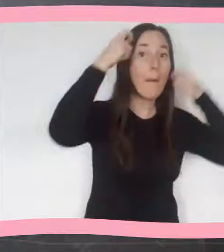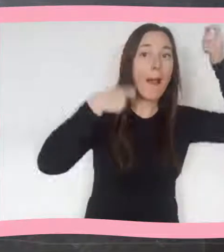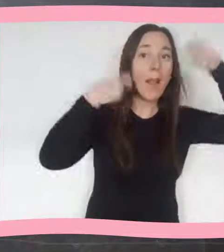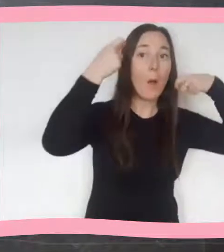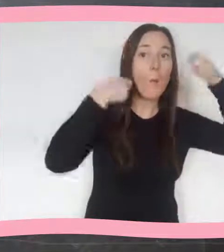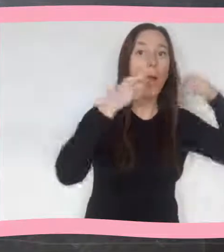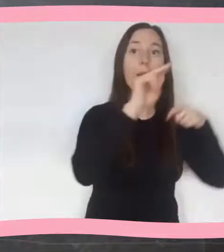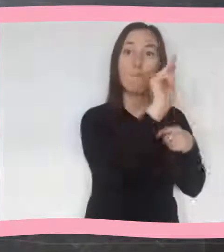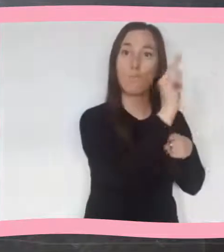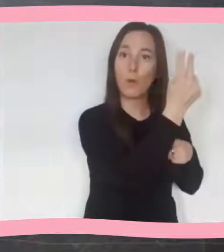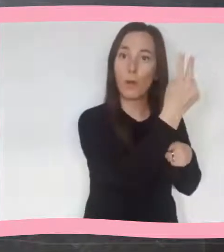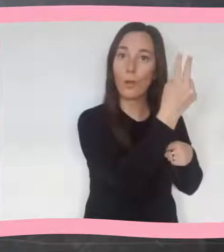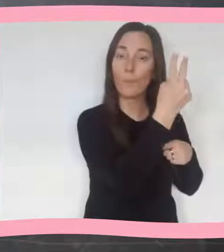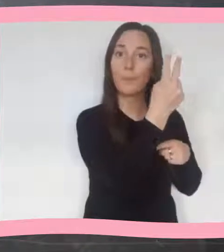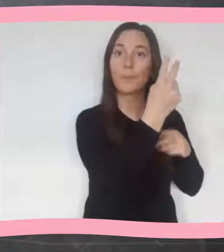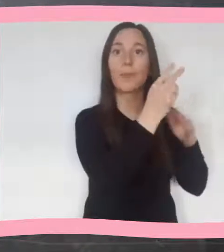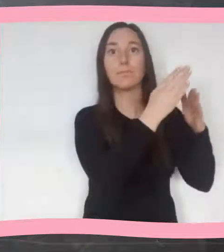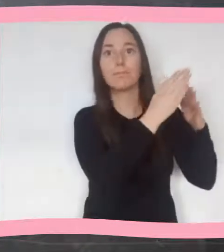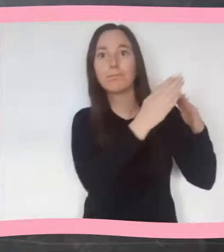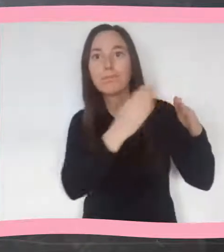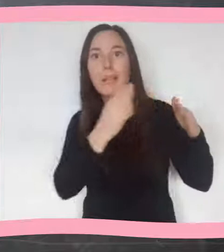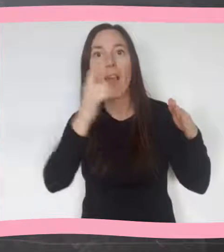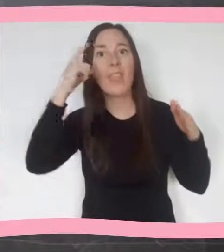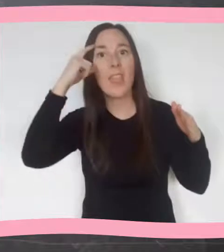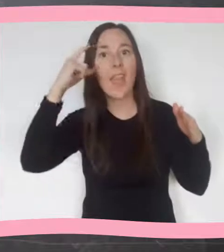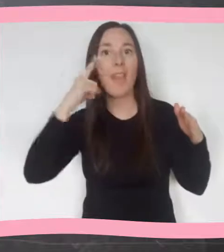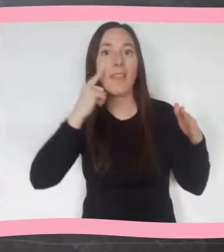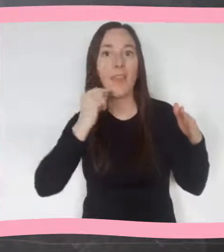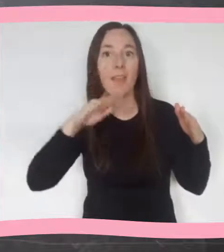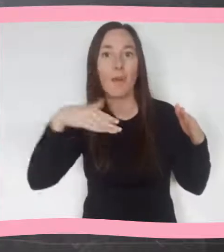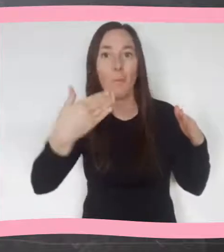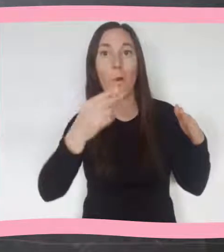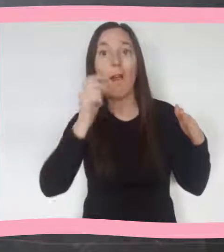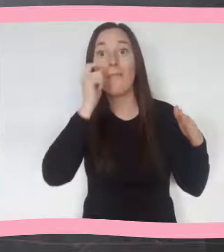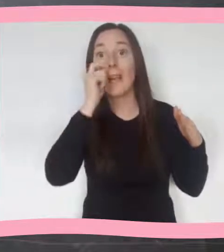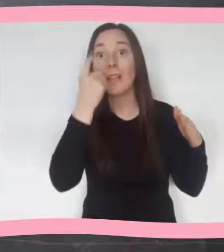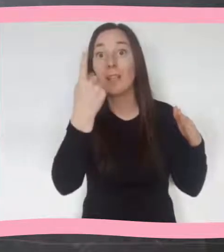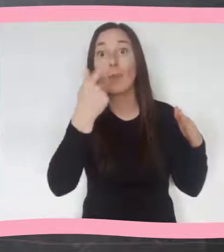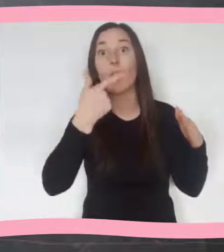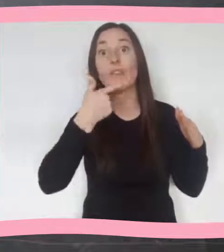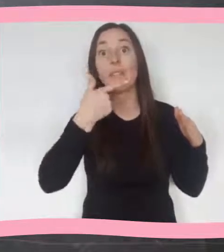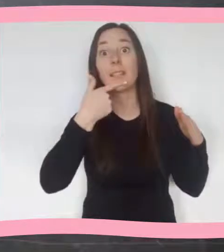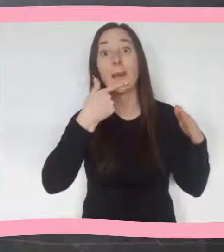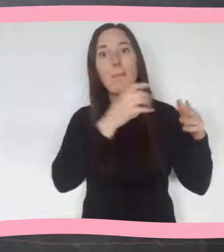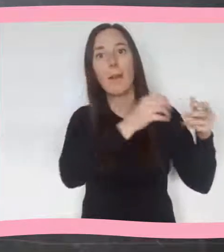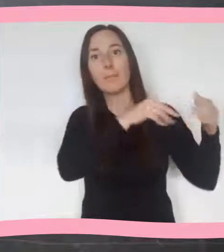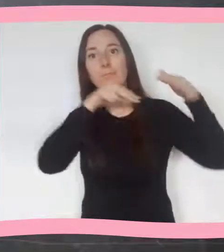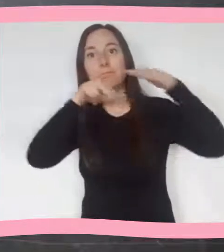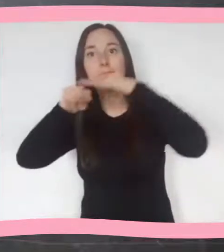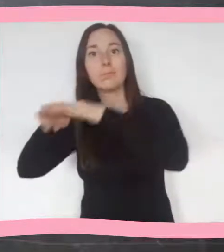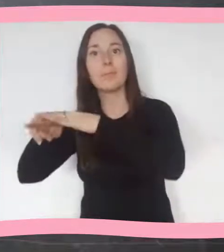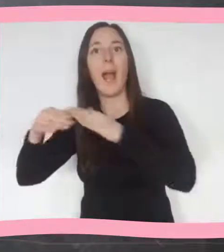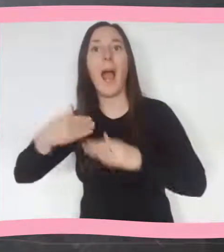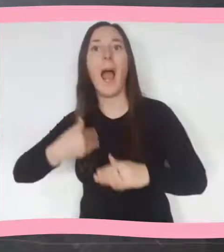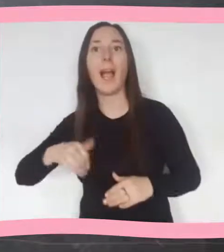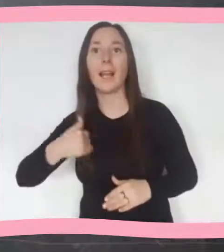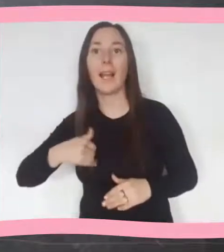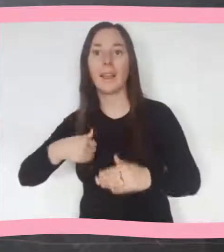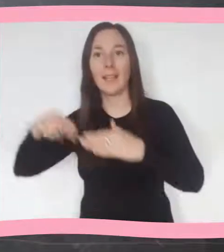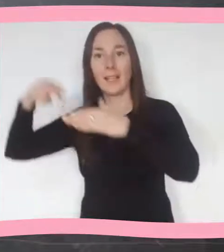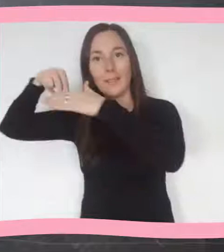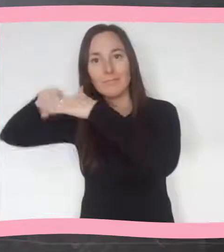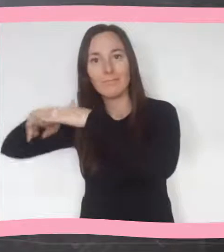Este día fue elegido porque el 21 de septiembre de 1888 llegaron sus restos desde